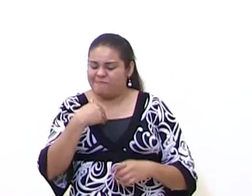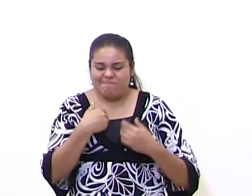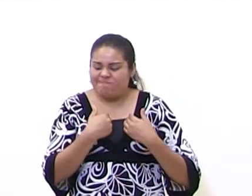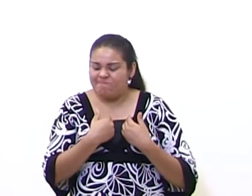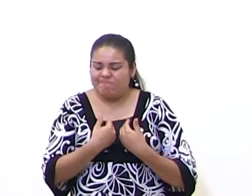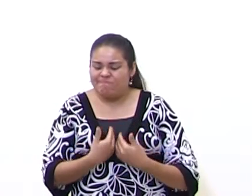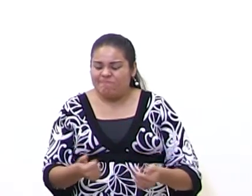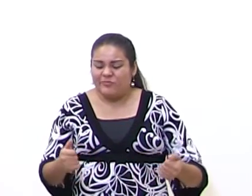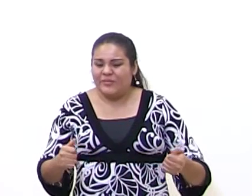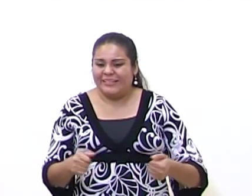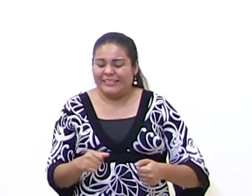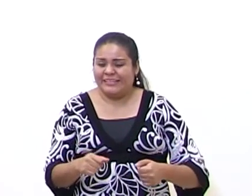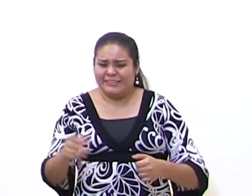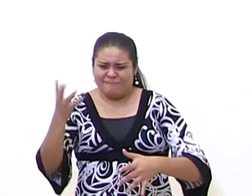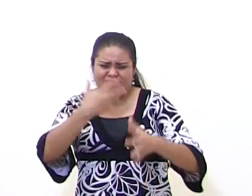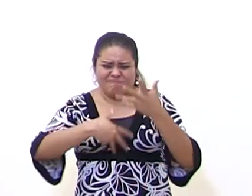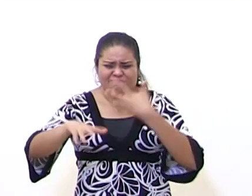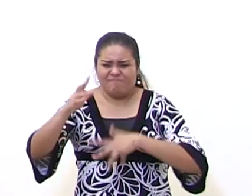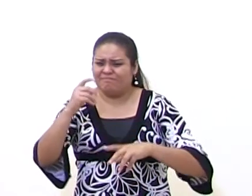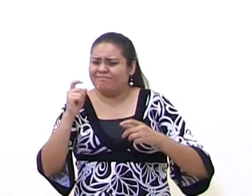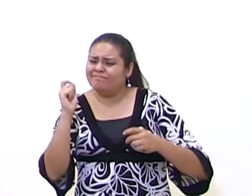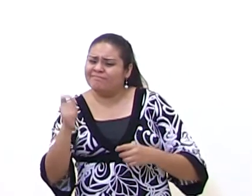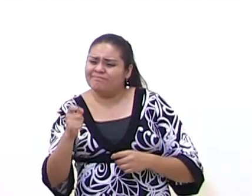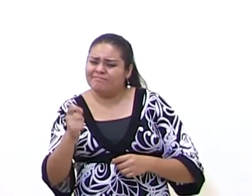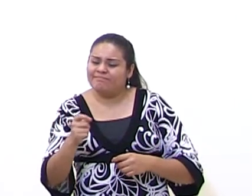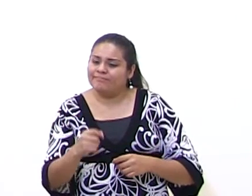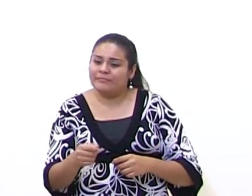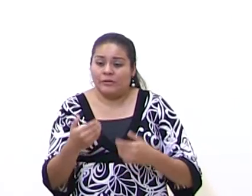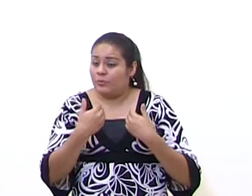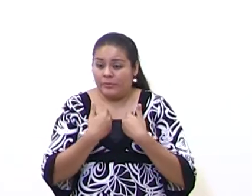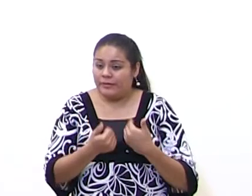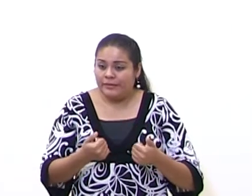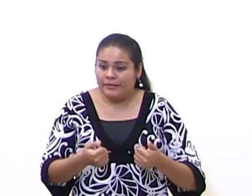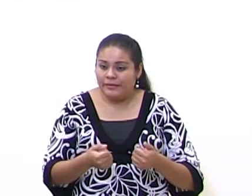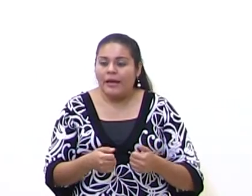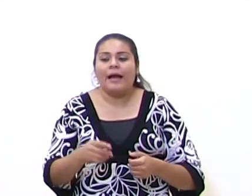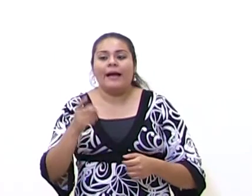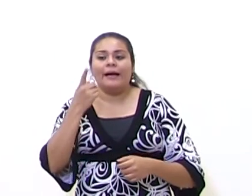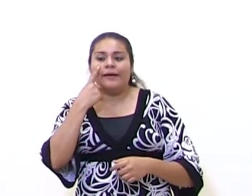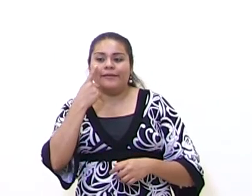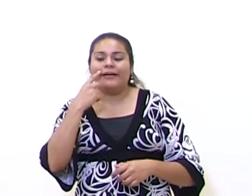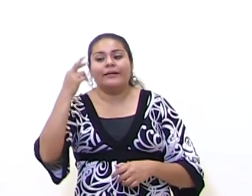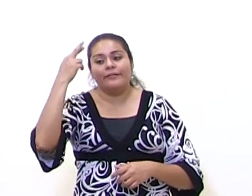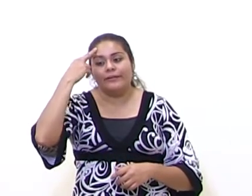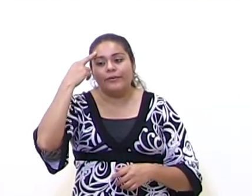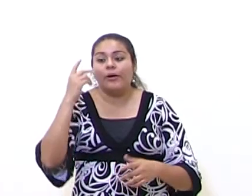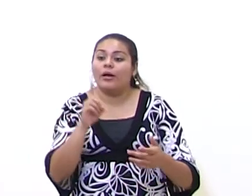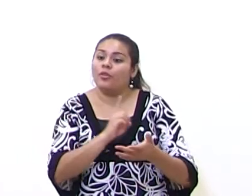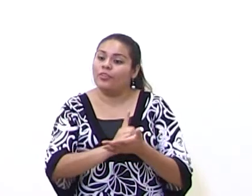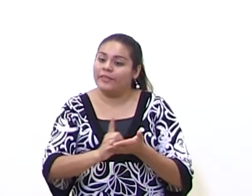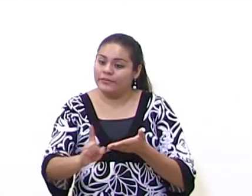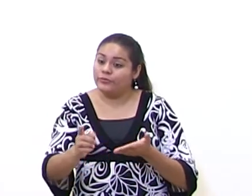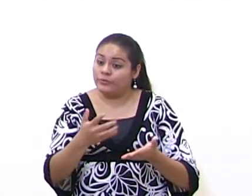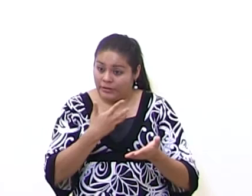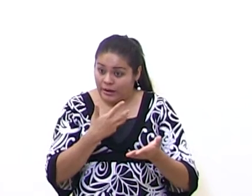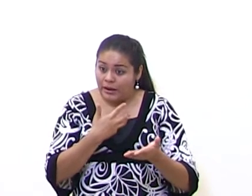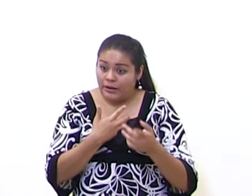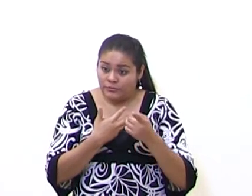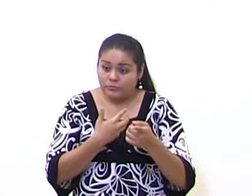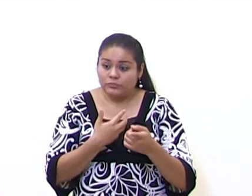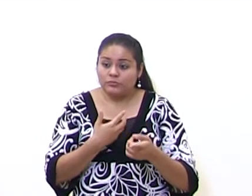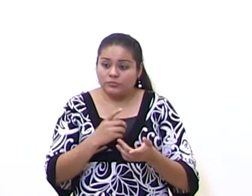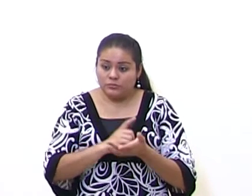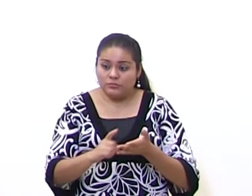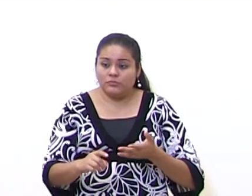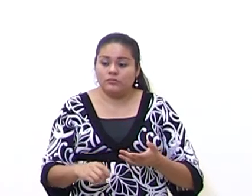comprendiendo. Reiterarles que hay que tener ahí el diccionario siempre y también ir a la Real